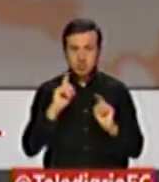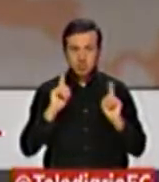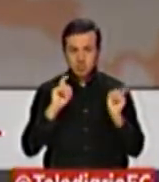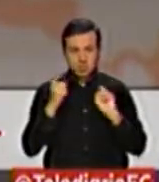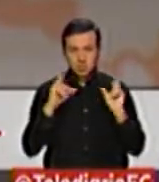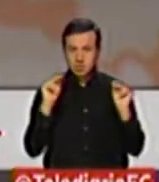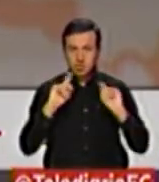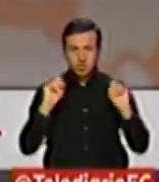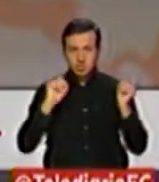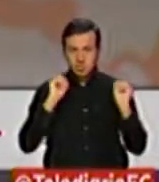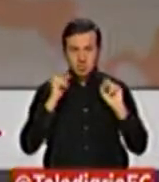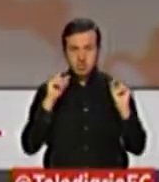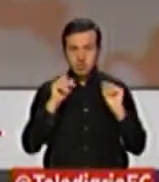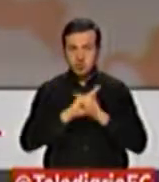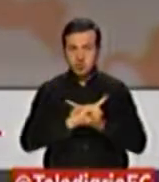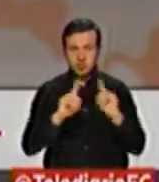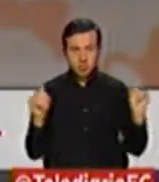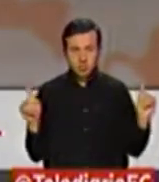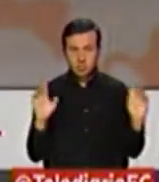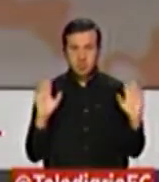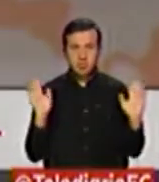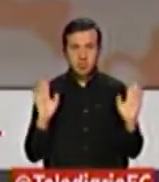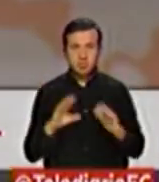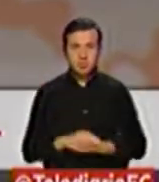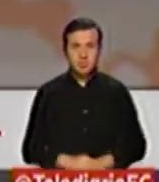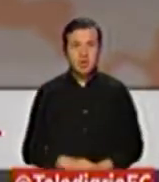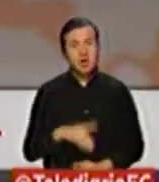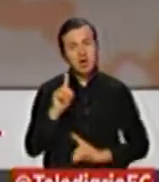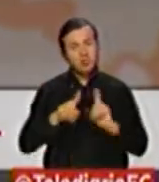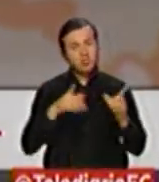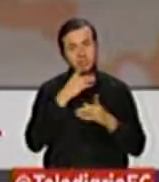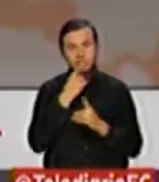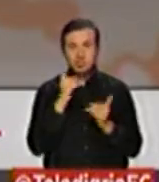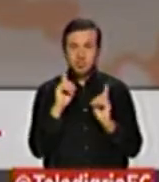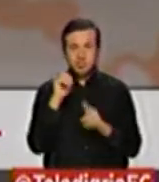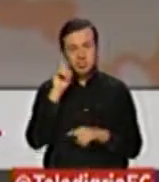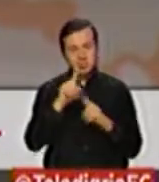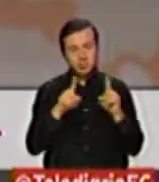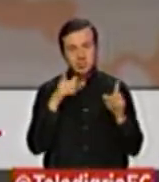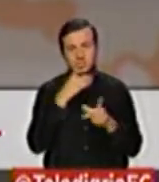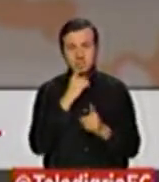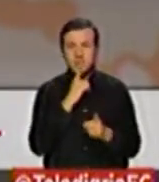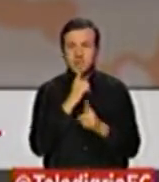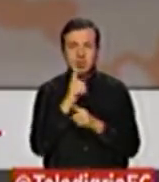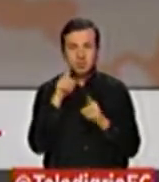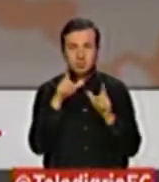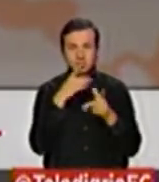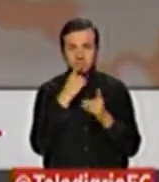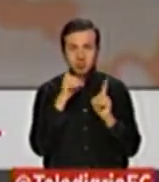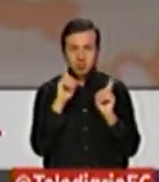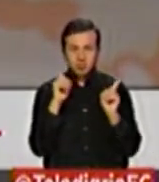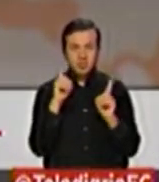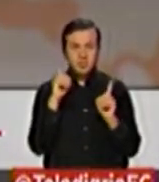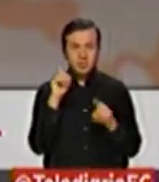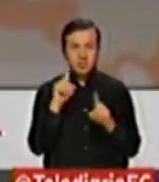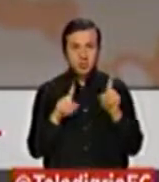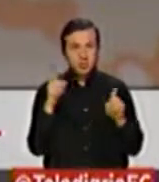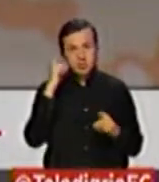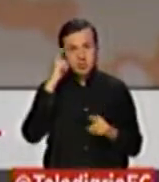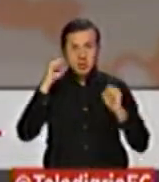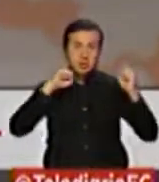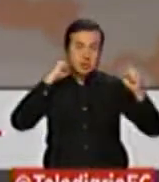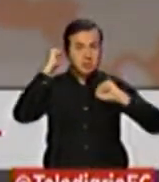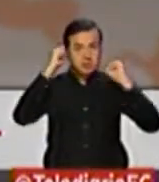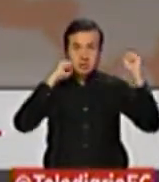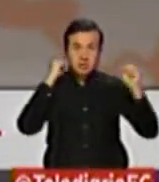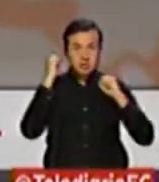que cambiar. Y esto que digo no va a ser recibido con mucho agrado. Sé que no es muy popular lo que voy a decir, pero muchas veces la desesperación que